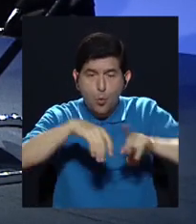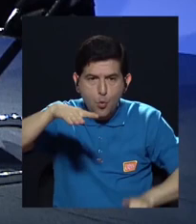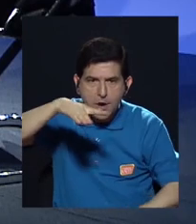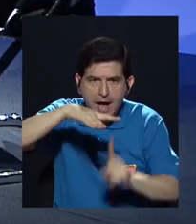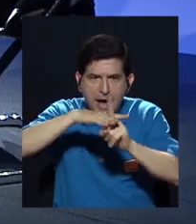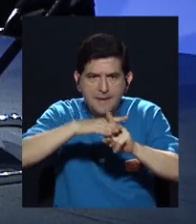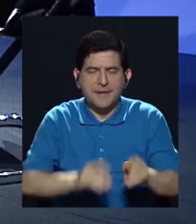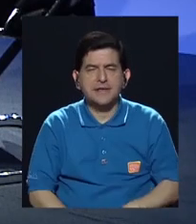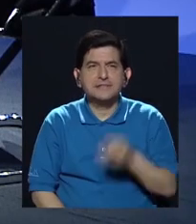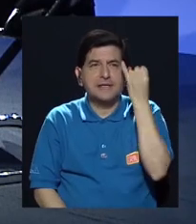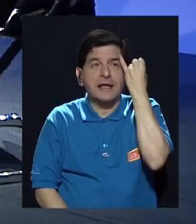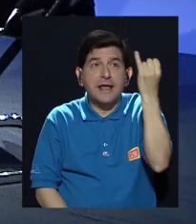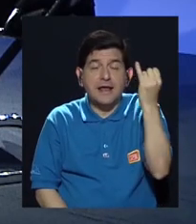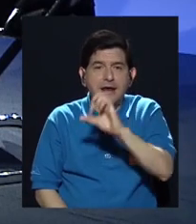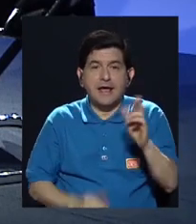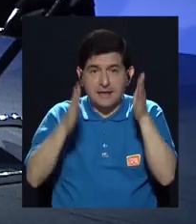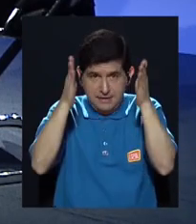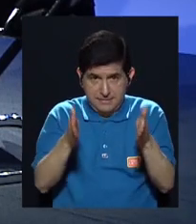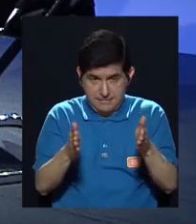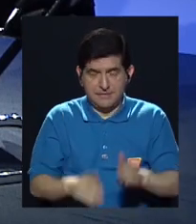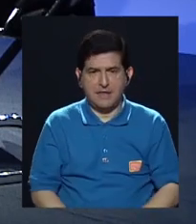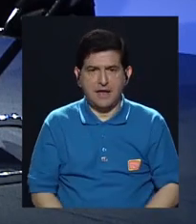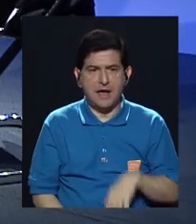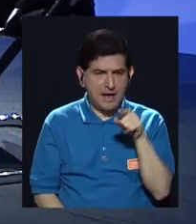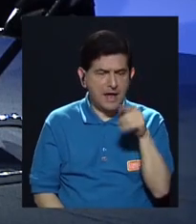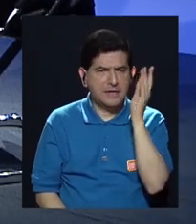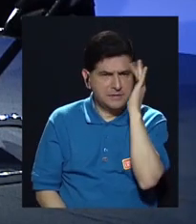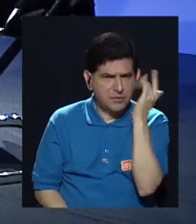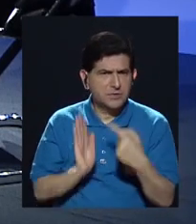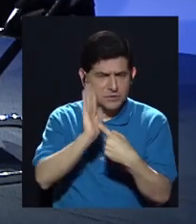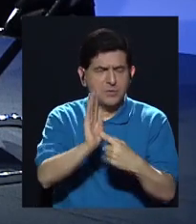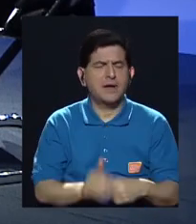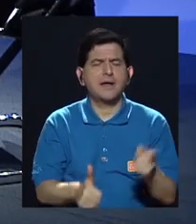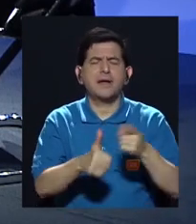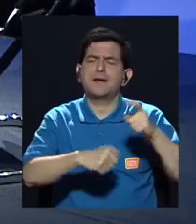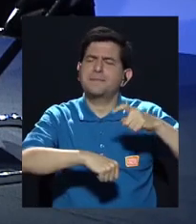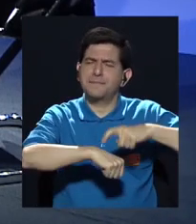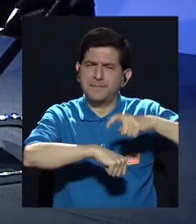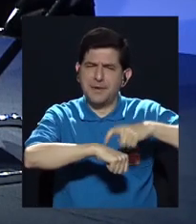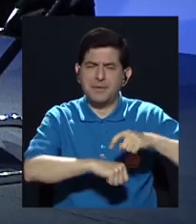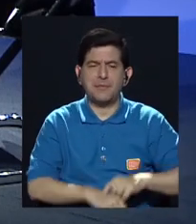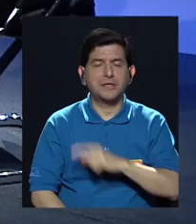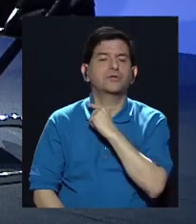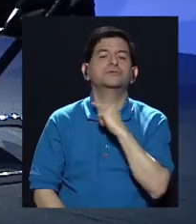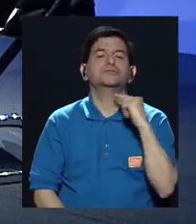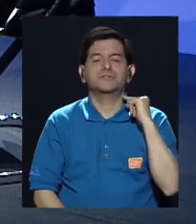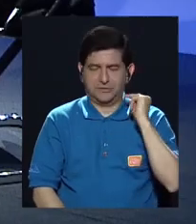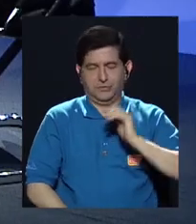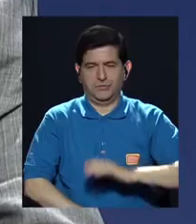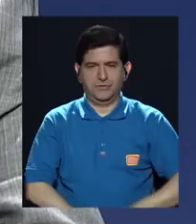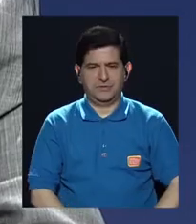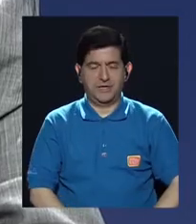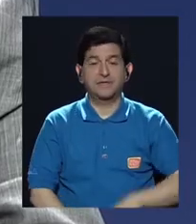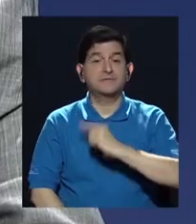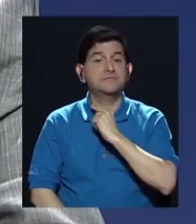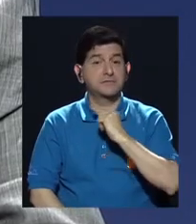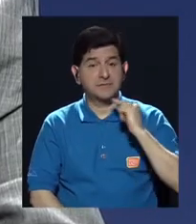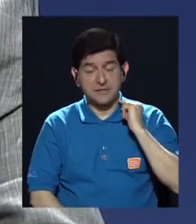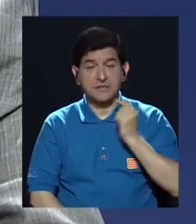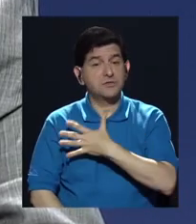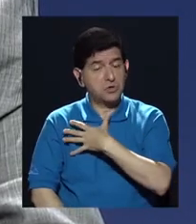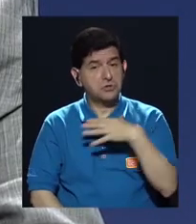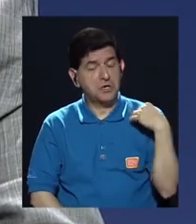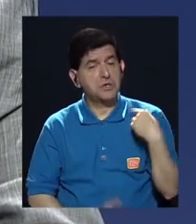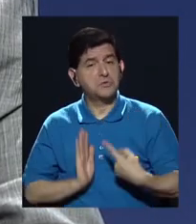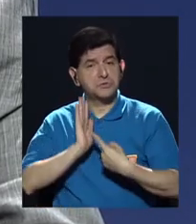Nacional apareciera en el imaginario costarricense muestra mucho esa preocupación. Él era en primer lugar un sacerdote. Un